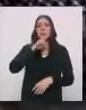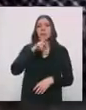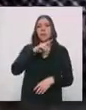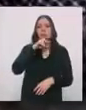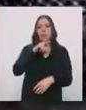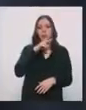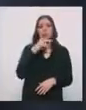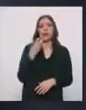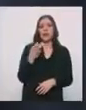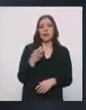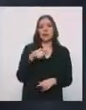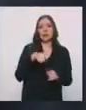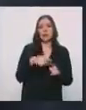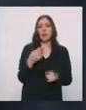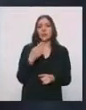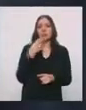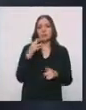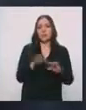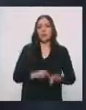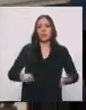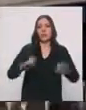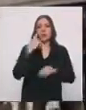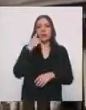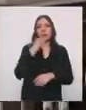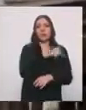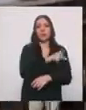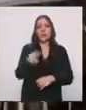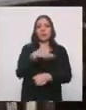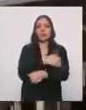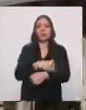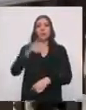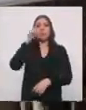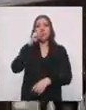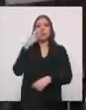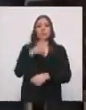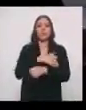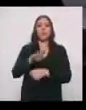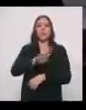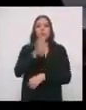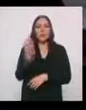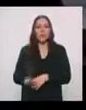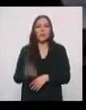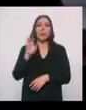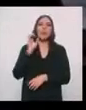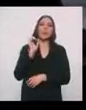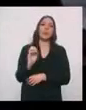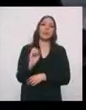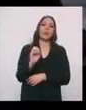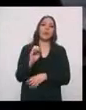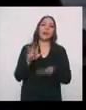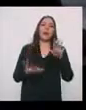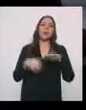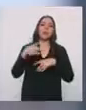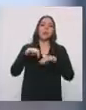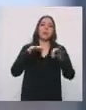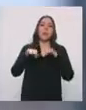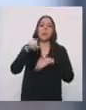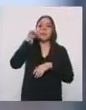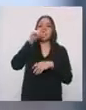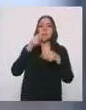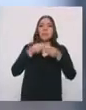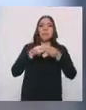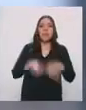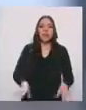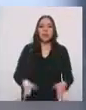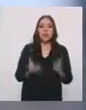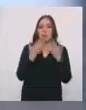de mucha utilidad en la vida de familias que han perdido a un ser querido, que han perdido el empleo o que bueno pues han pasado momentos